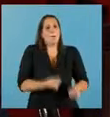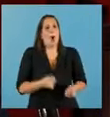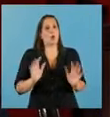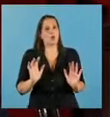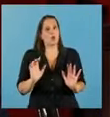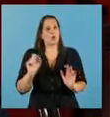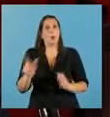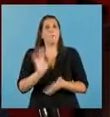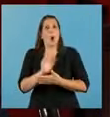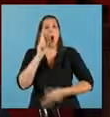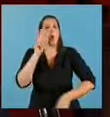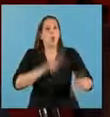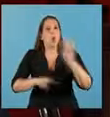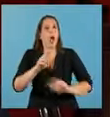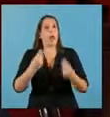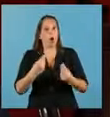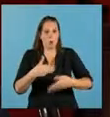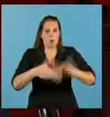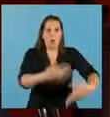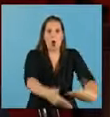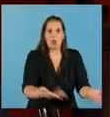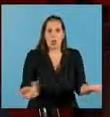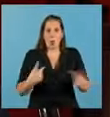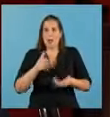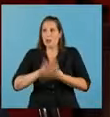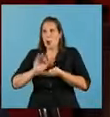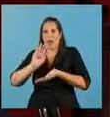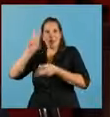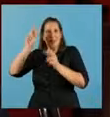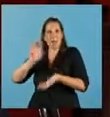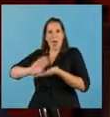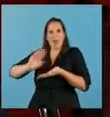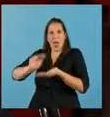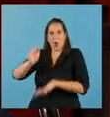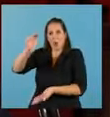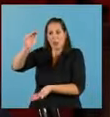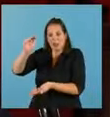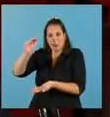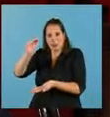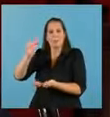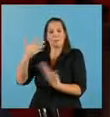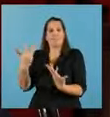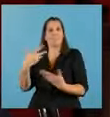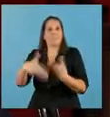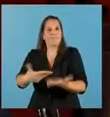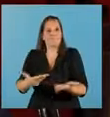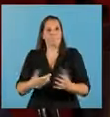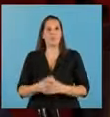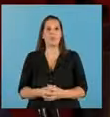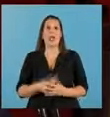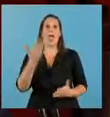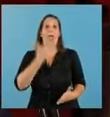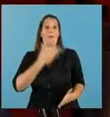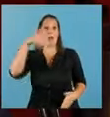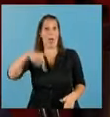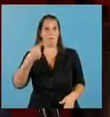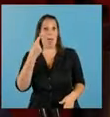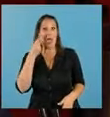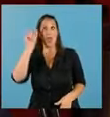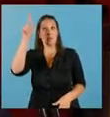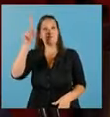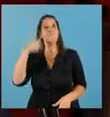una salida sostenible a la encrucijada del endeudamiento externo. El propio Fondo Monetario Internacional